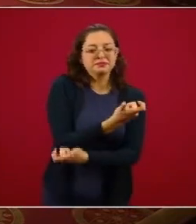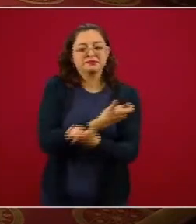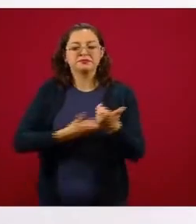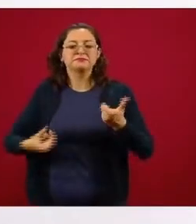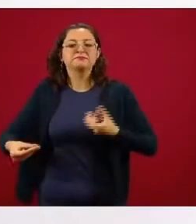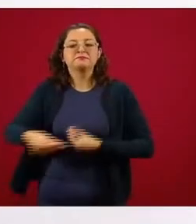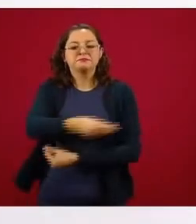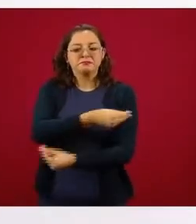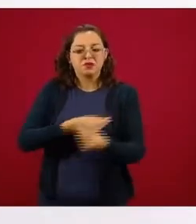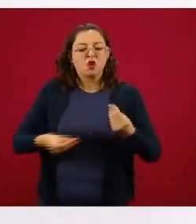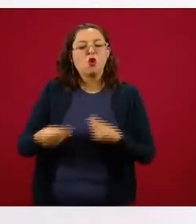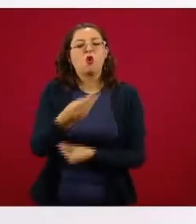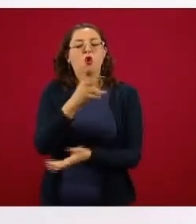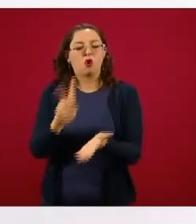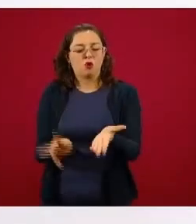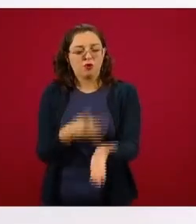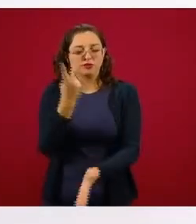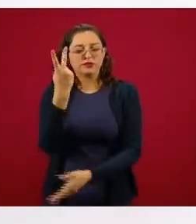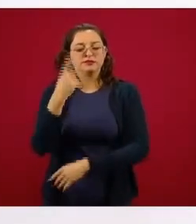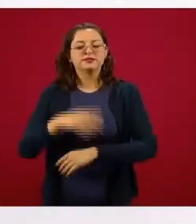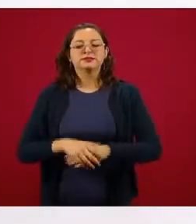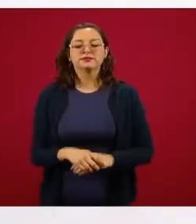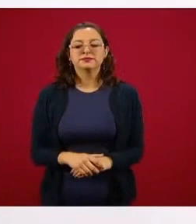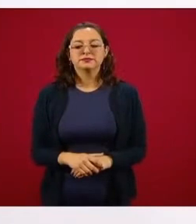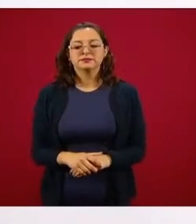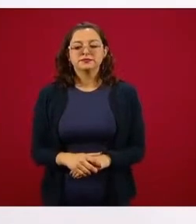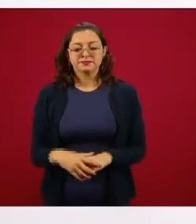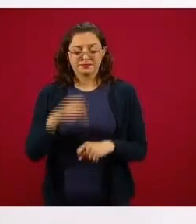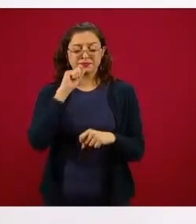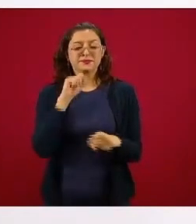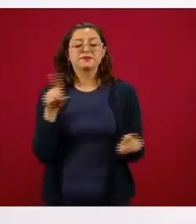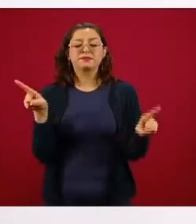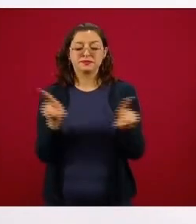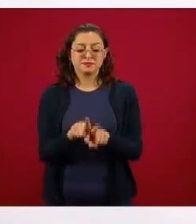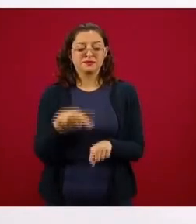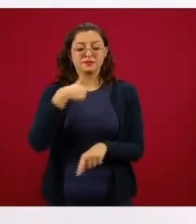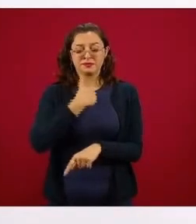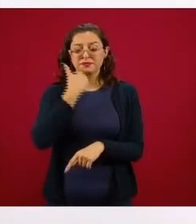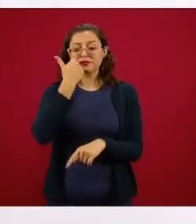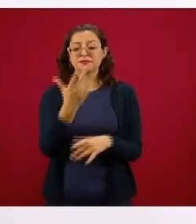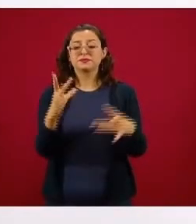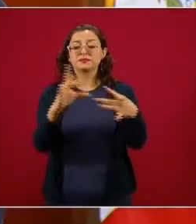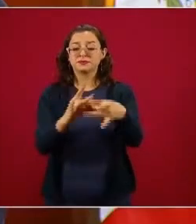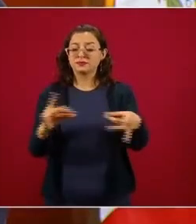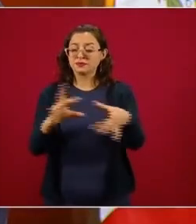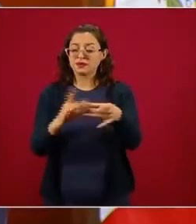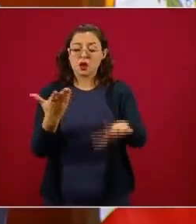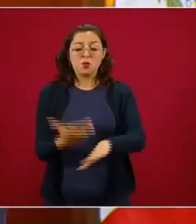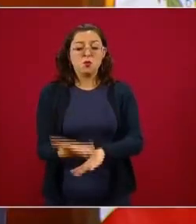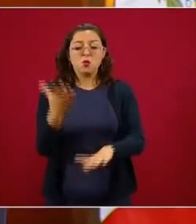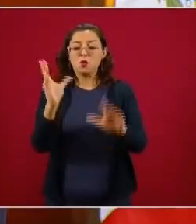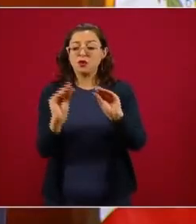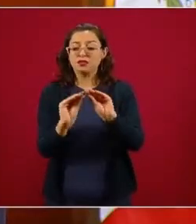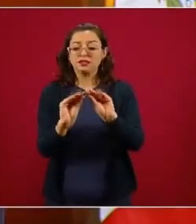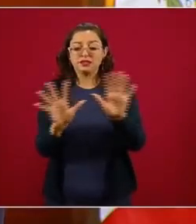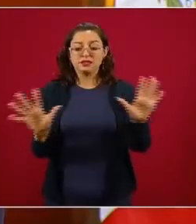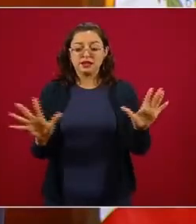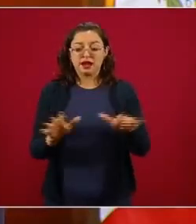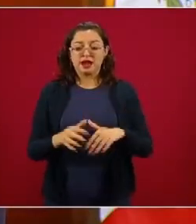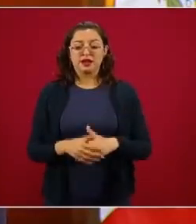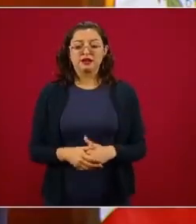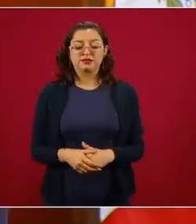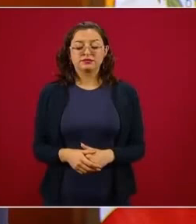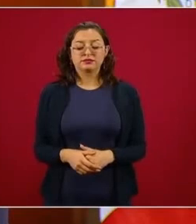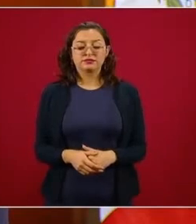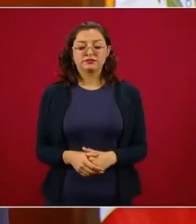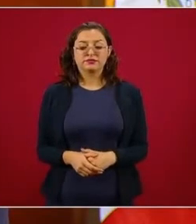economía también. Y esto lo quiero dejar muy claro.